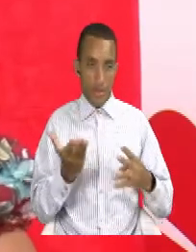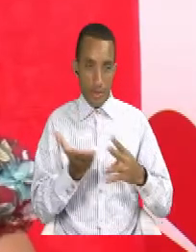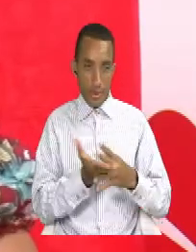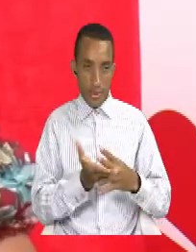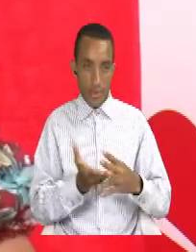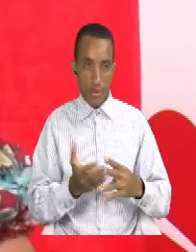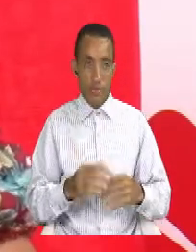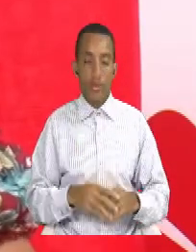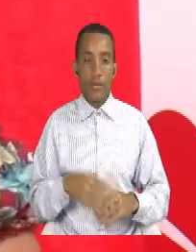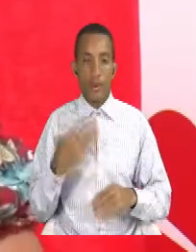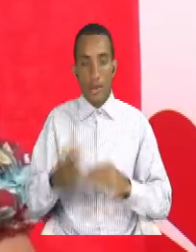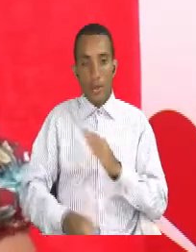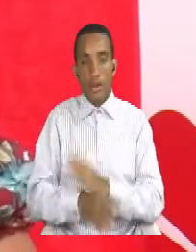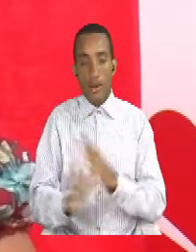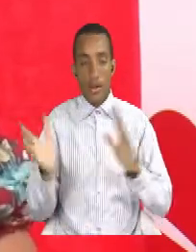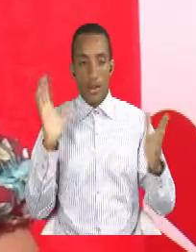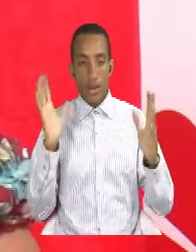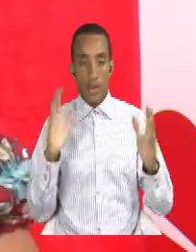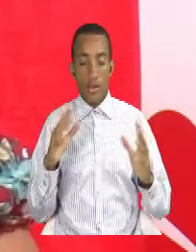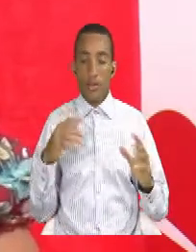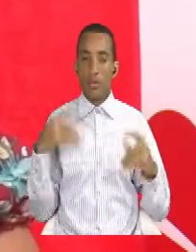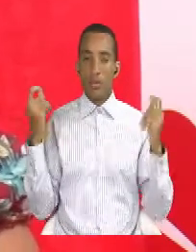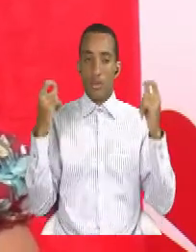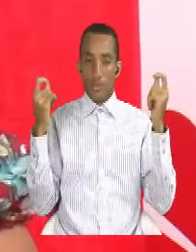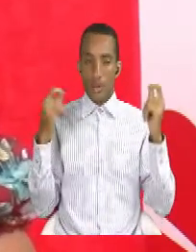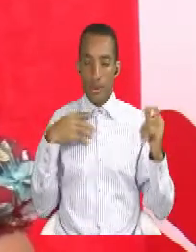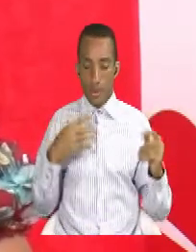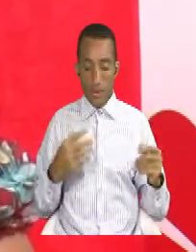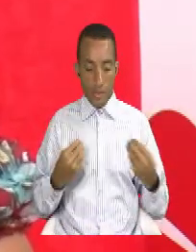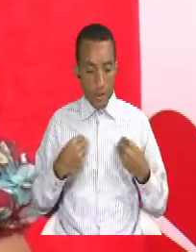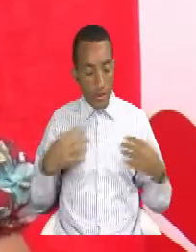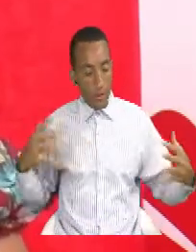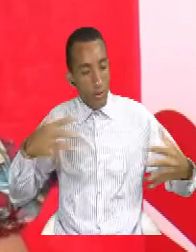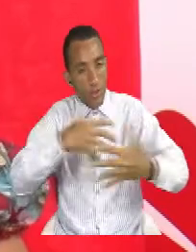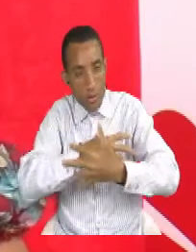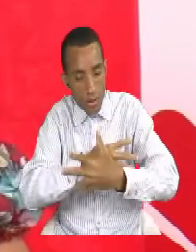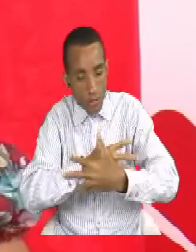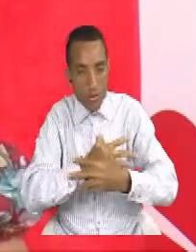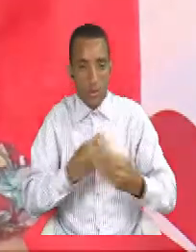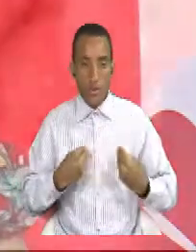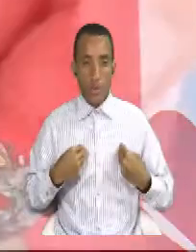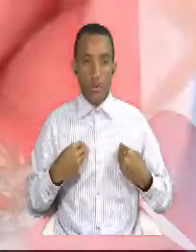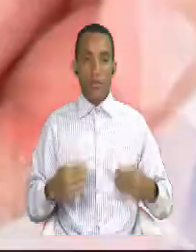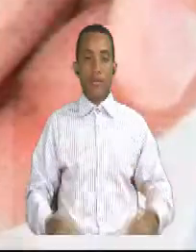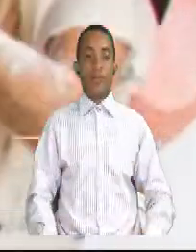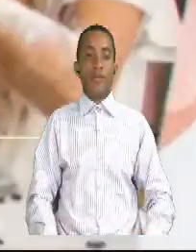regresamos para seguir hablando de esta hermosa campaña que es Abraza la Vida. Mientras haya vida, hay esperanza.